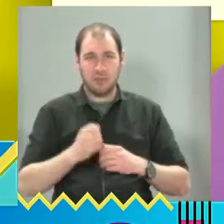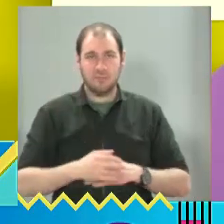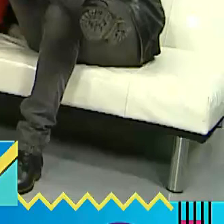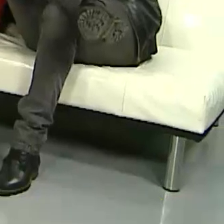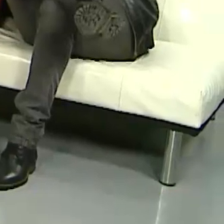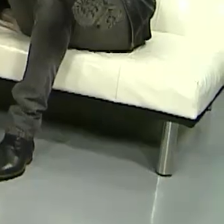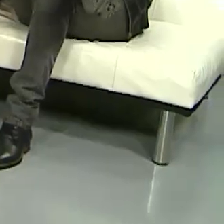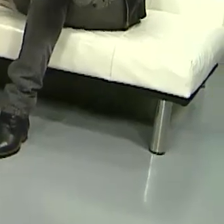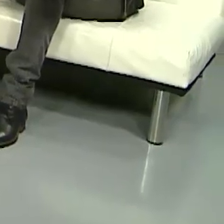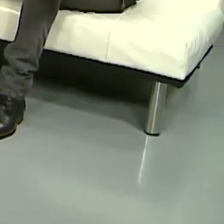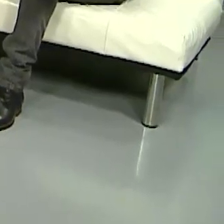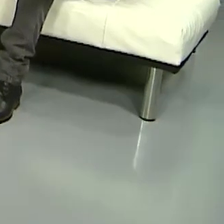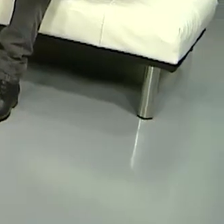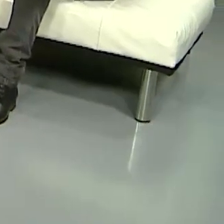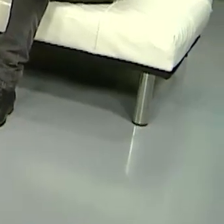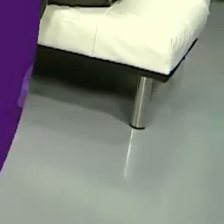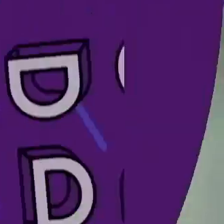venimos.